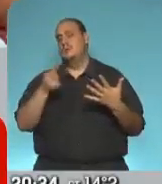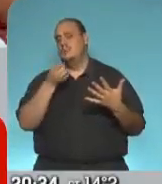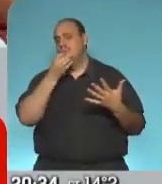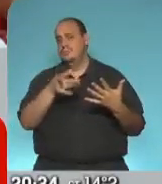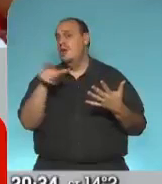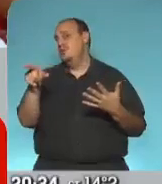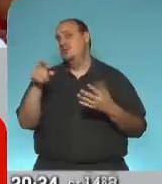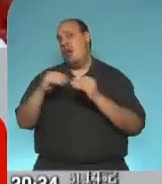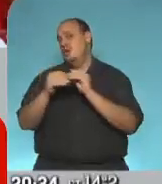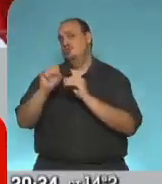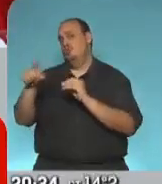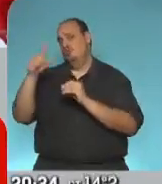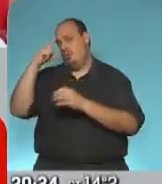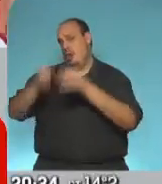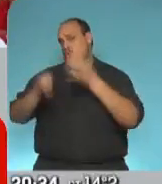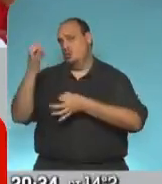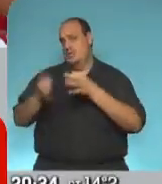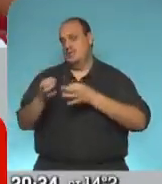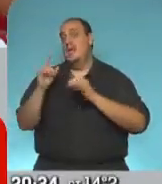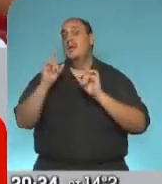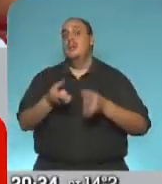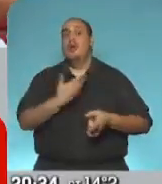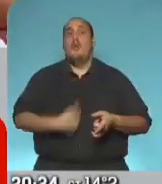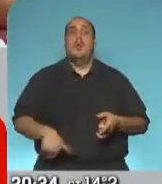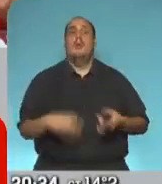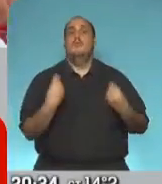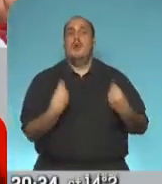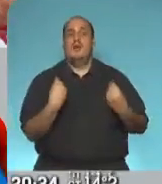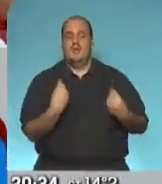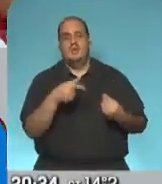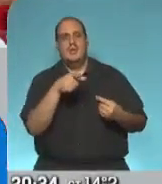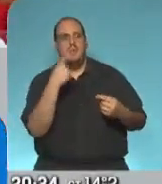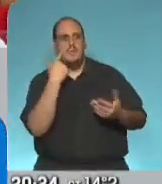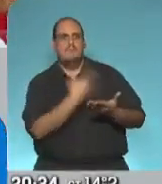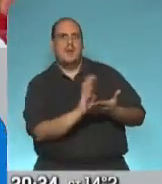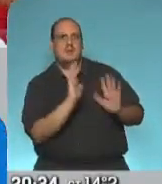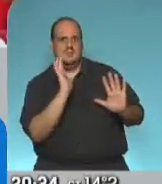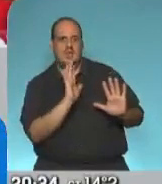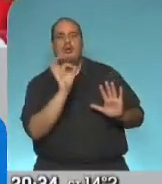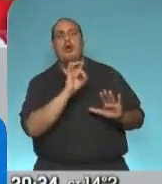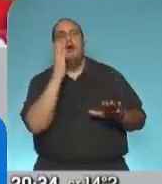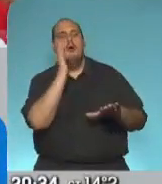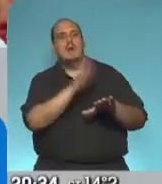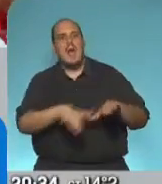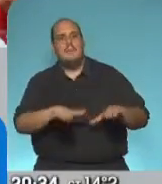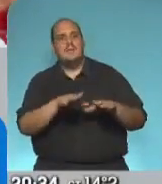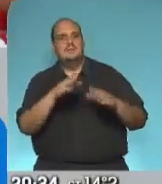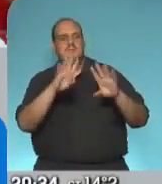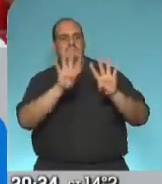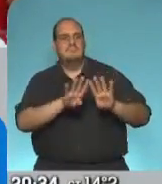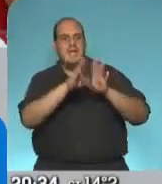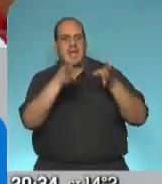son primero tareas de prevención para que esta situación no se dé y después tareas de ampliar las plazas, ampliar las cárceles para